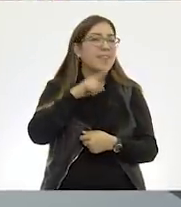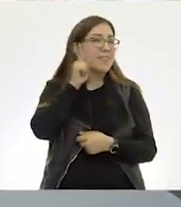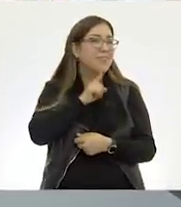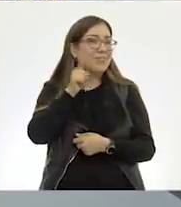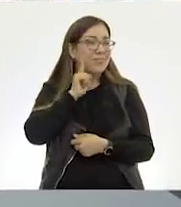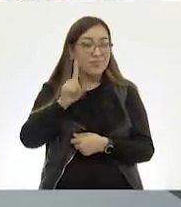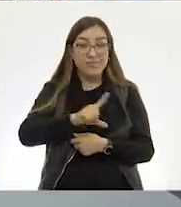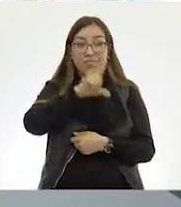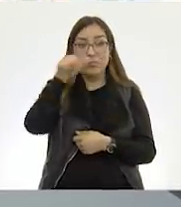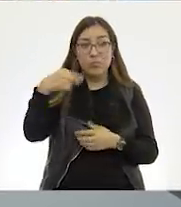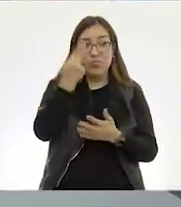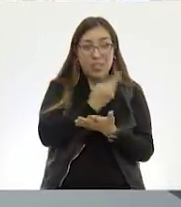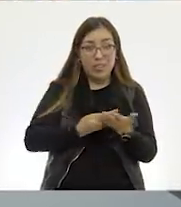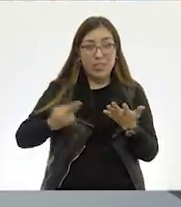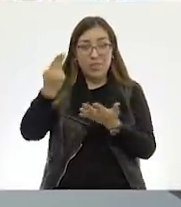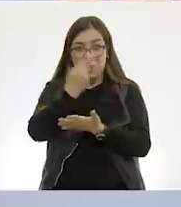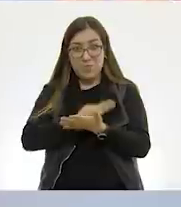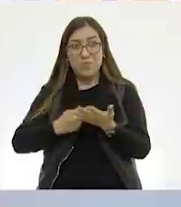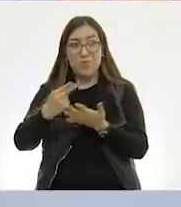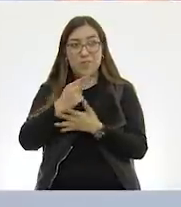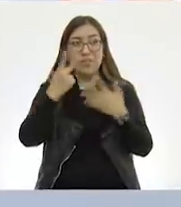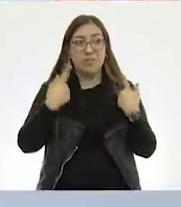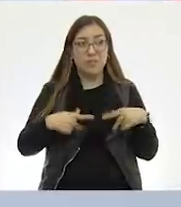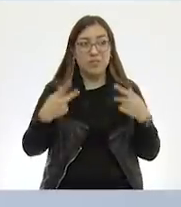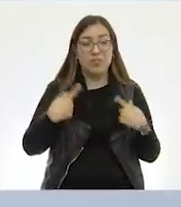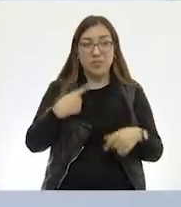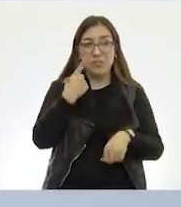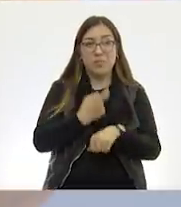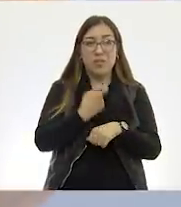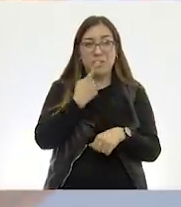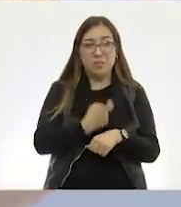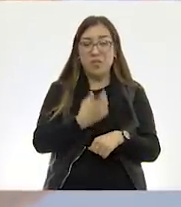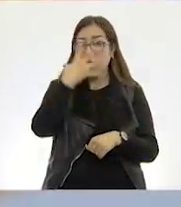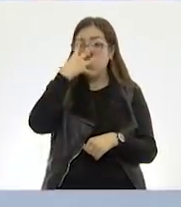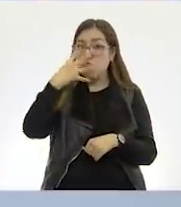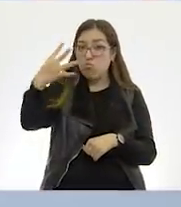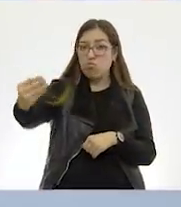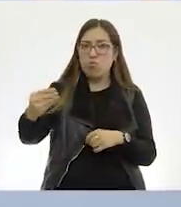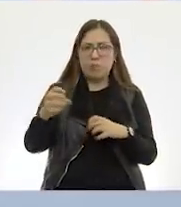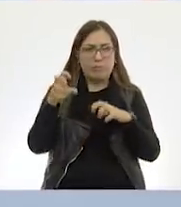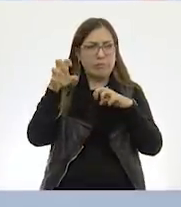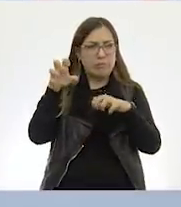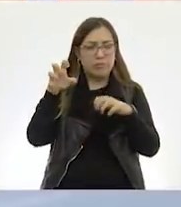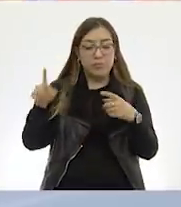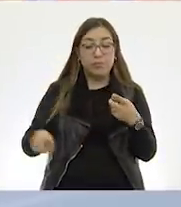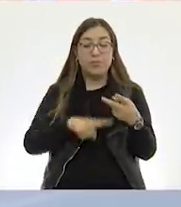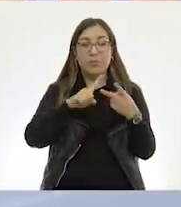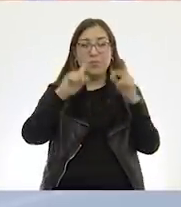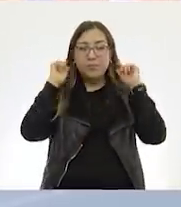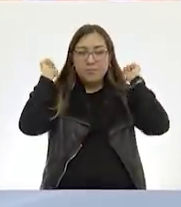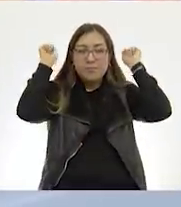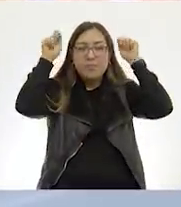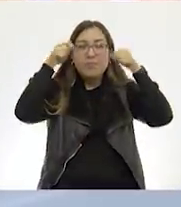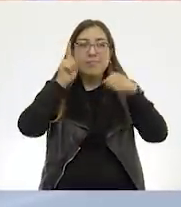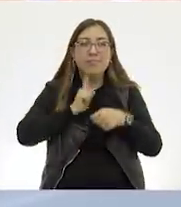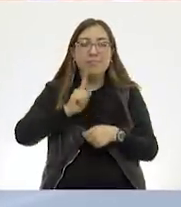los personajes del cuento. Yo dibujé al Lobo Feroz, a Caperucita Roja y a la